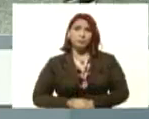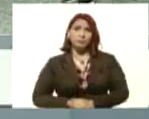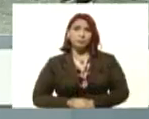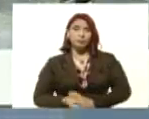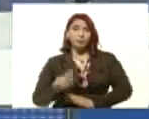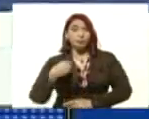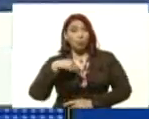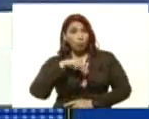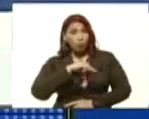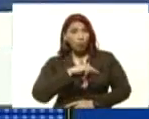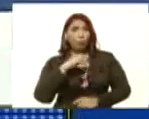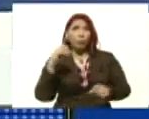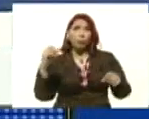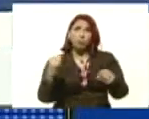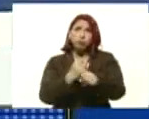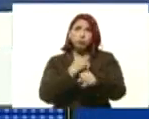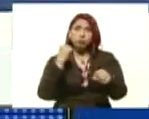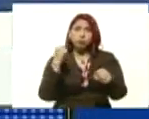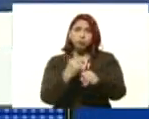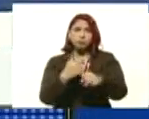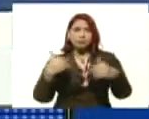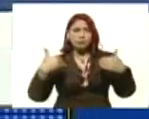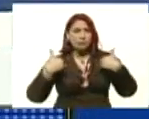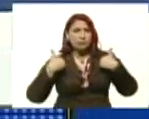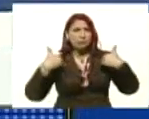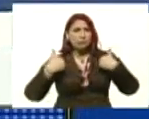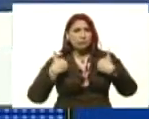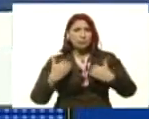Estamos trabajando